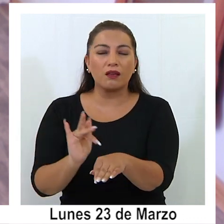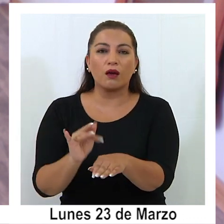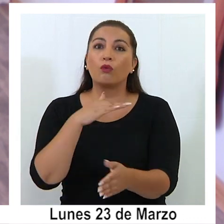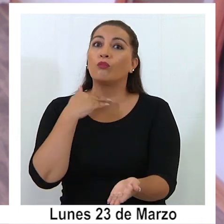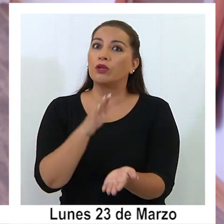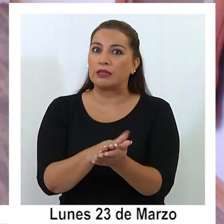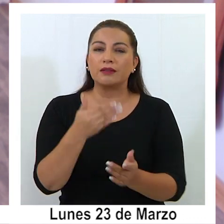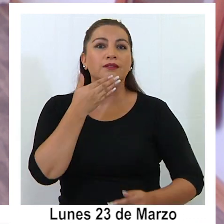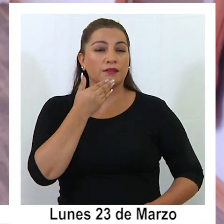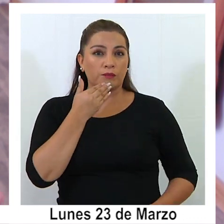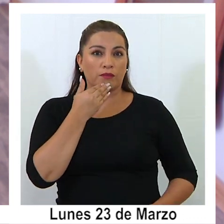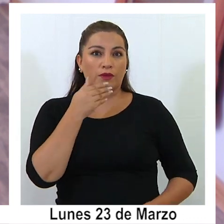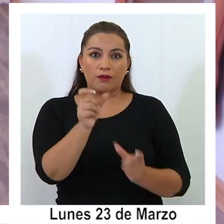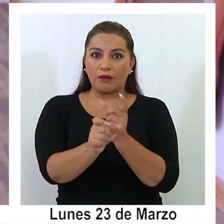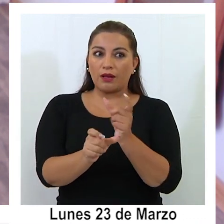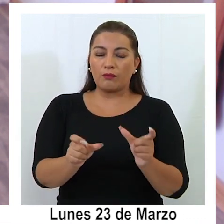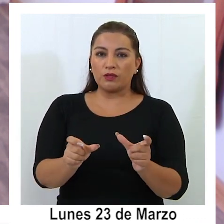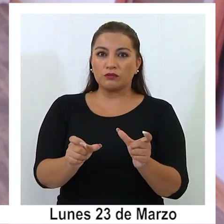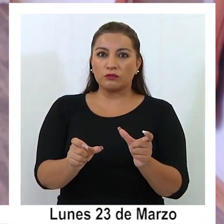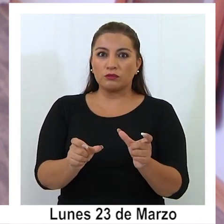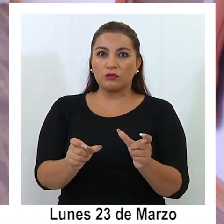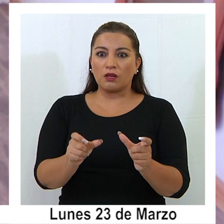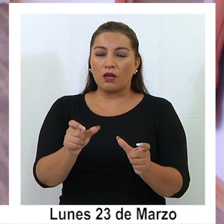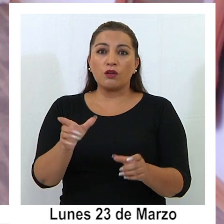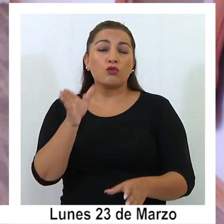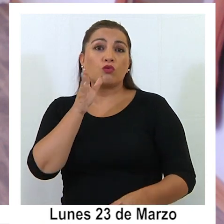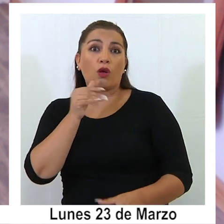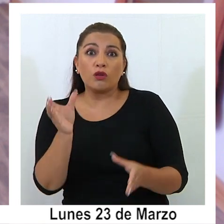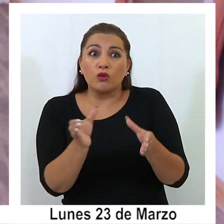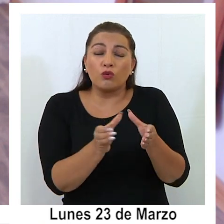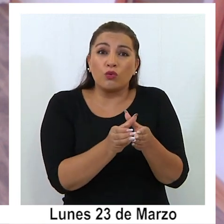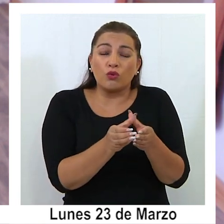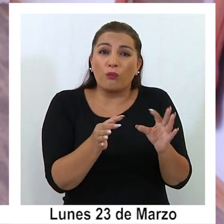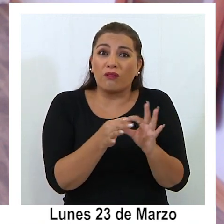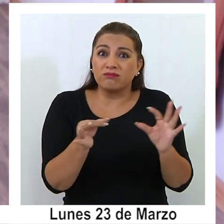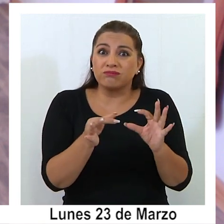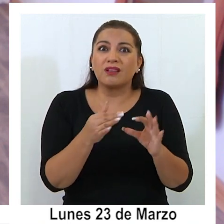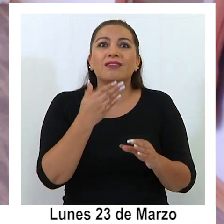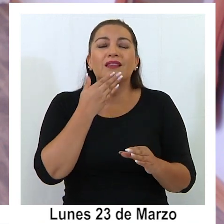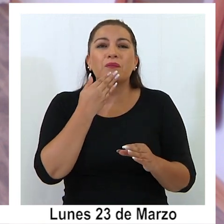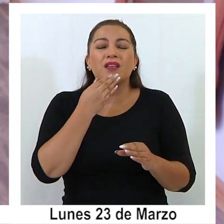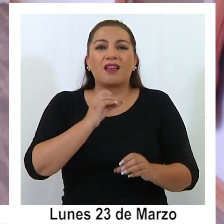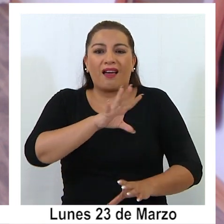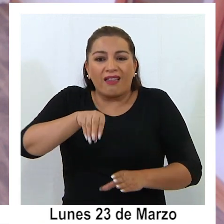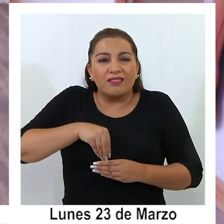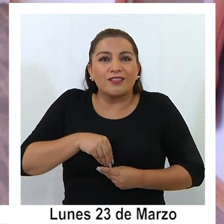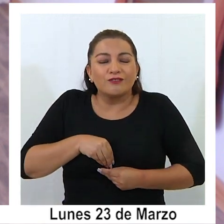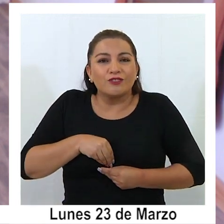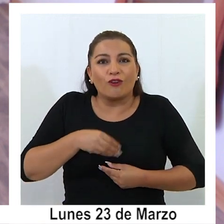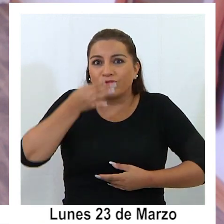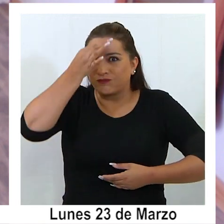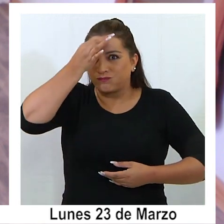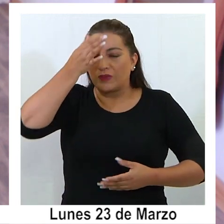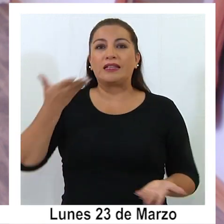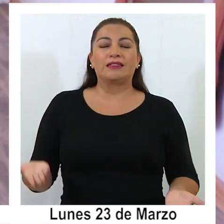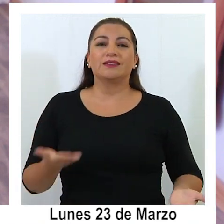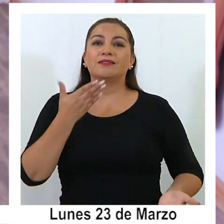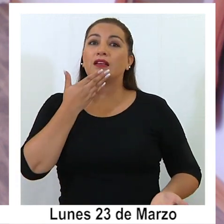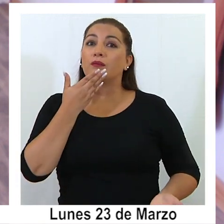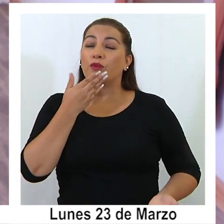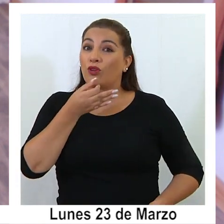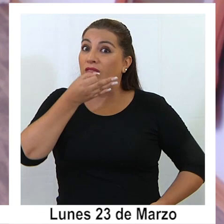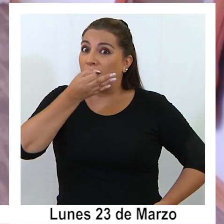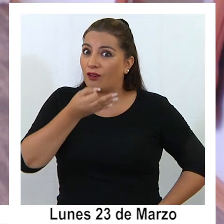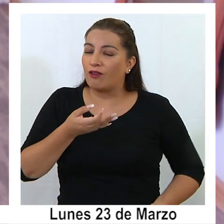así también los que no nos encontramos en estos grupos de riesgo, sí somos vectores. Entonces, también tenemos que preocuparnos mucho de esto, y esto lo